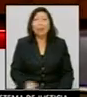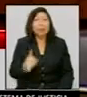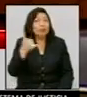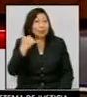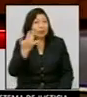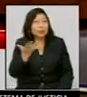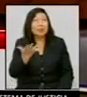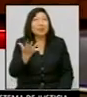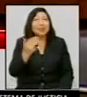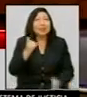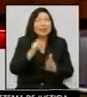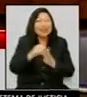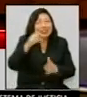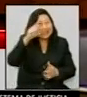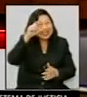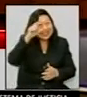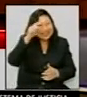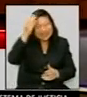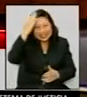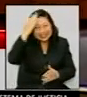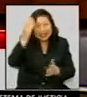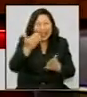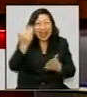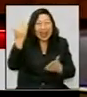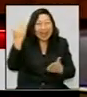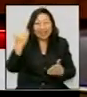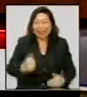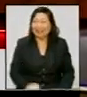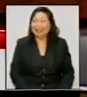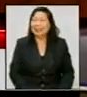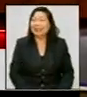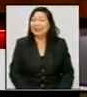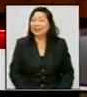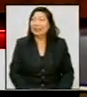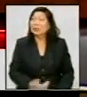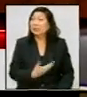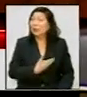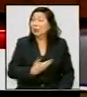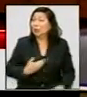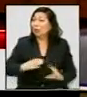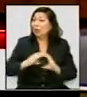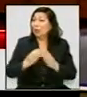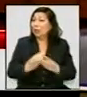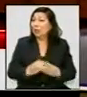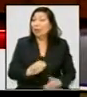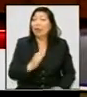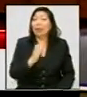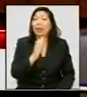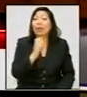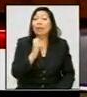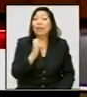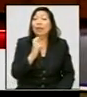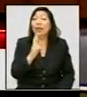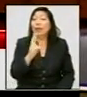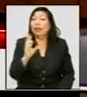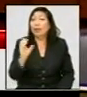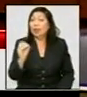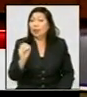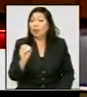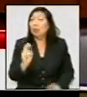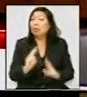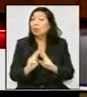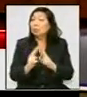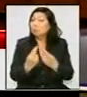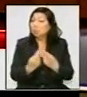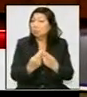los vladivideos, etcétera, estaba reventando. El presidente del Congreso, el señor Ferrero, convocaba a